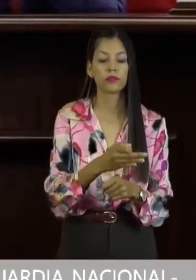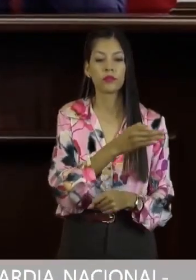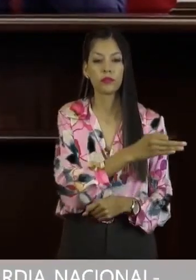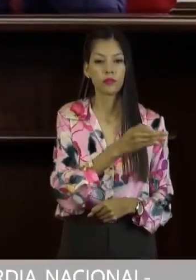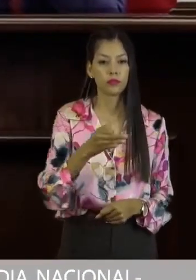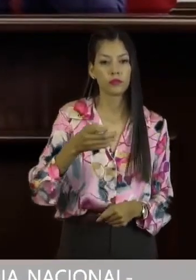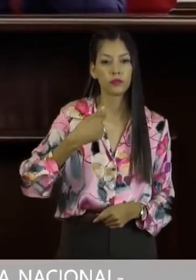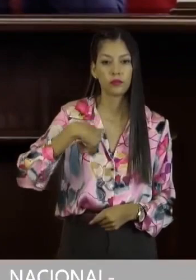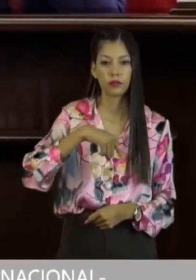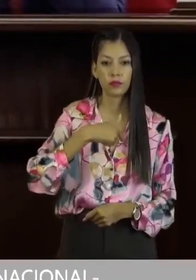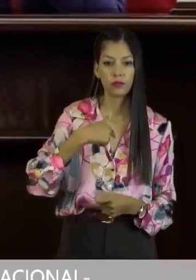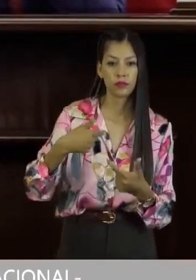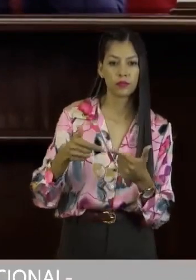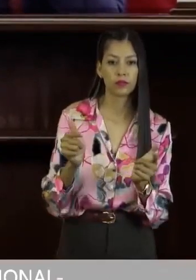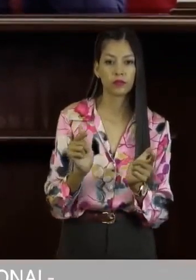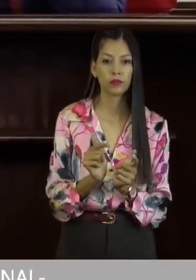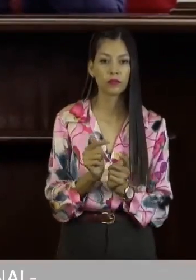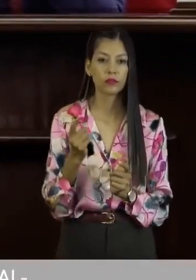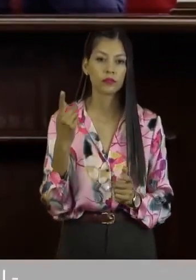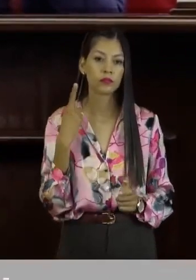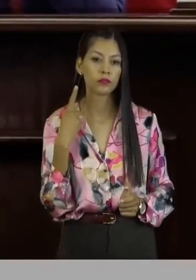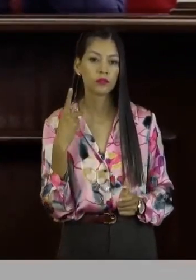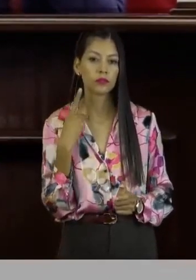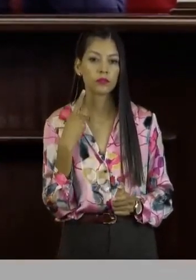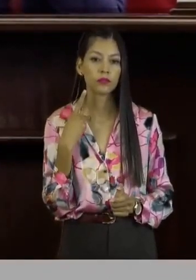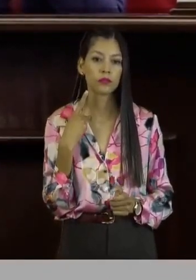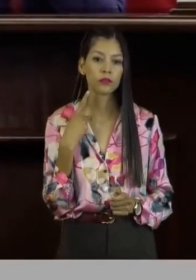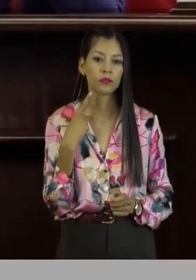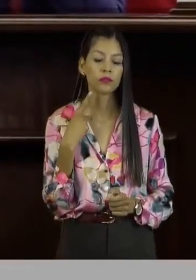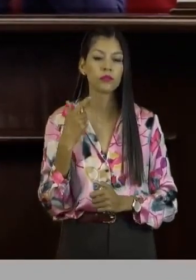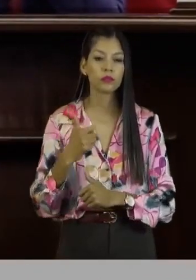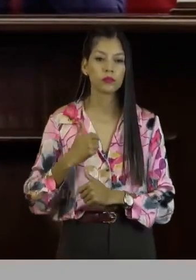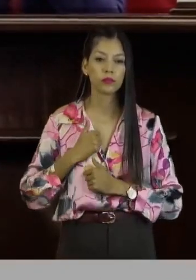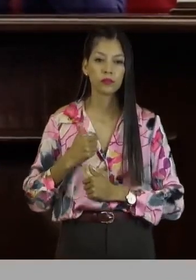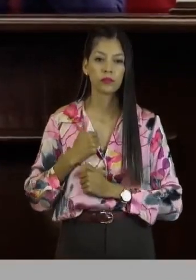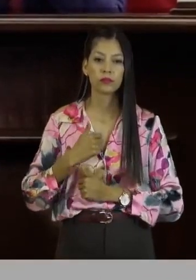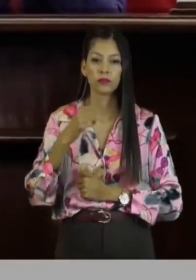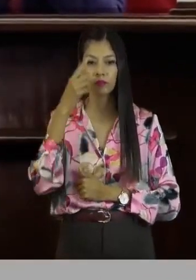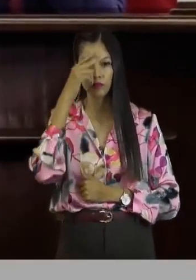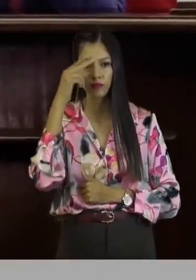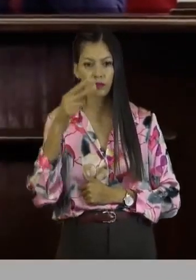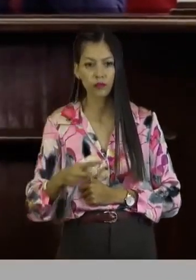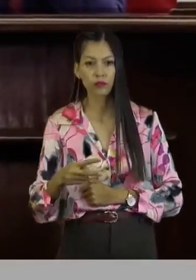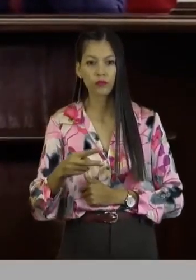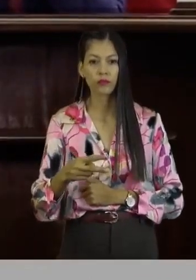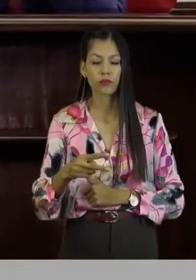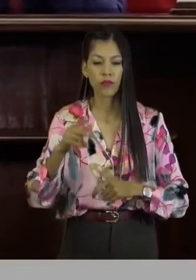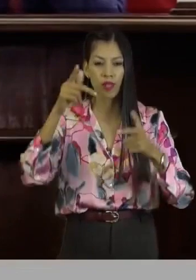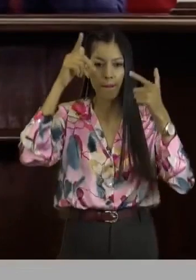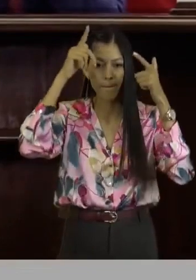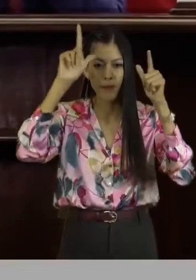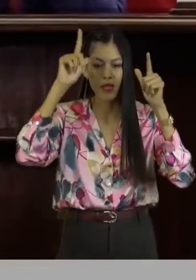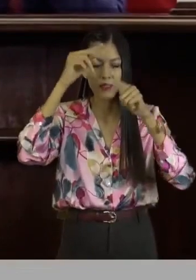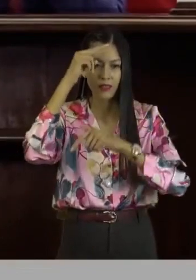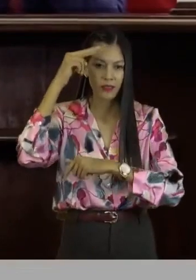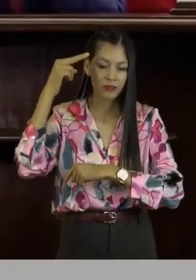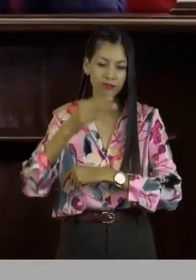nuestras Fuerzas Armadas, el Ejército Mexicano, la Marina Armada de México,